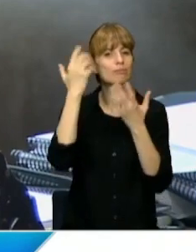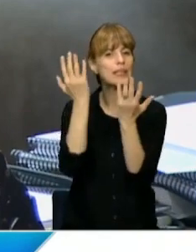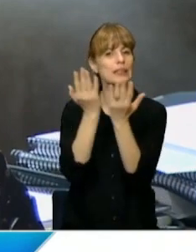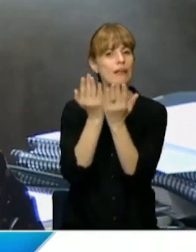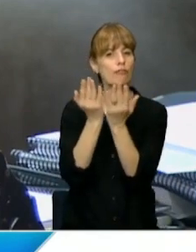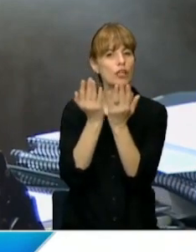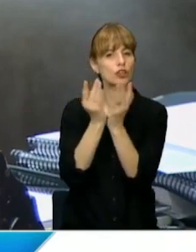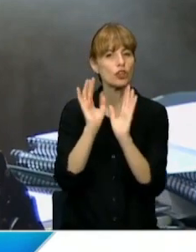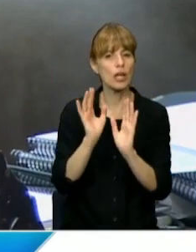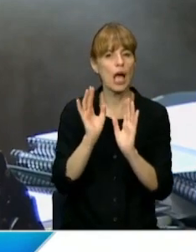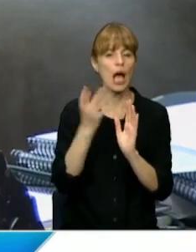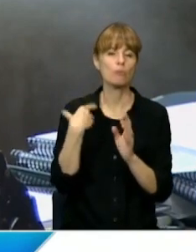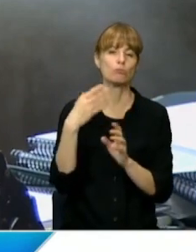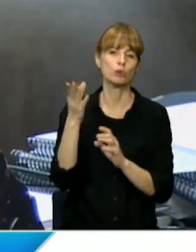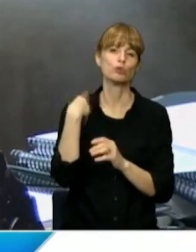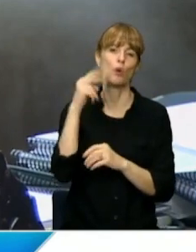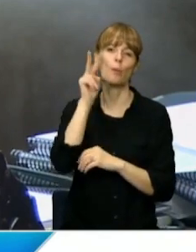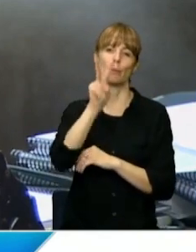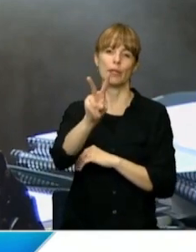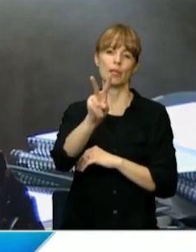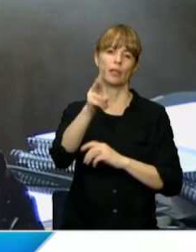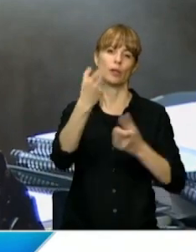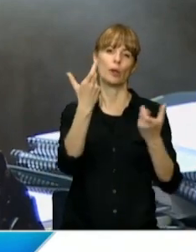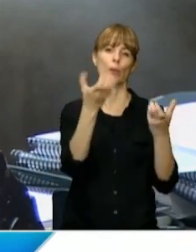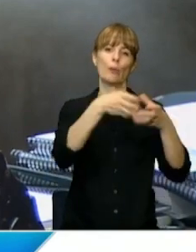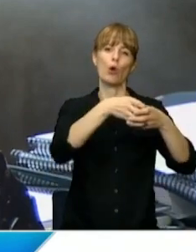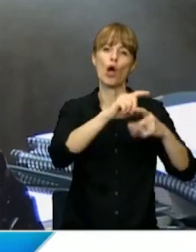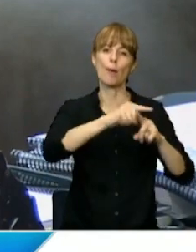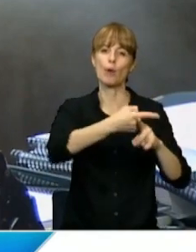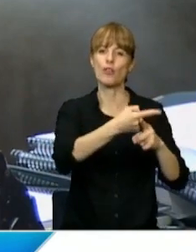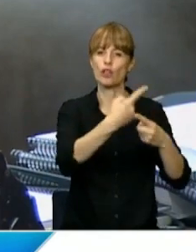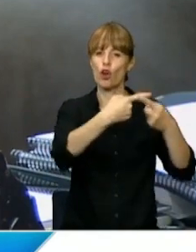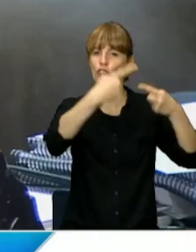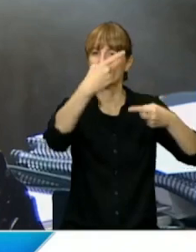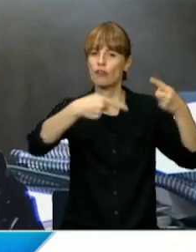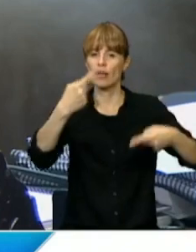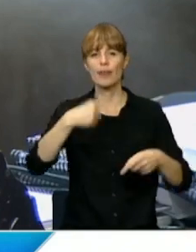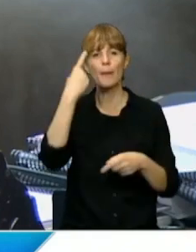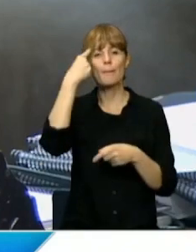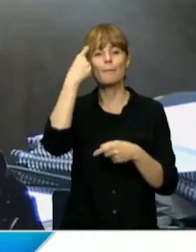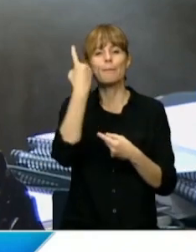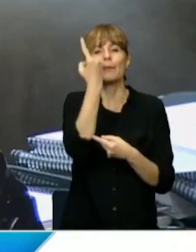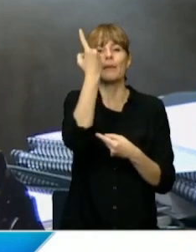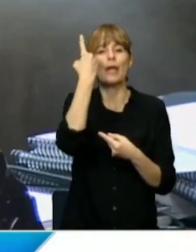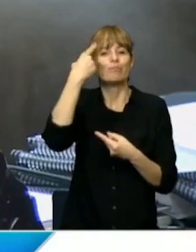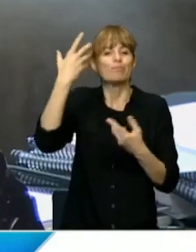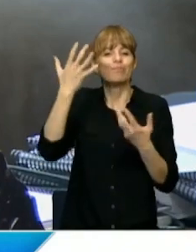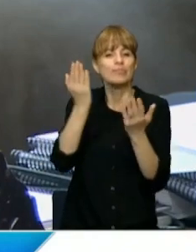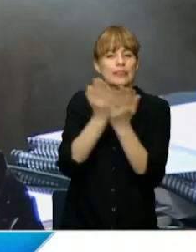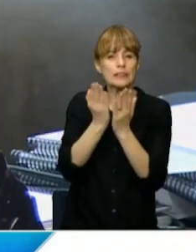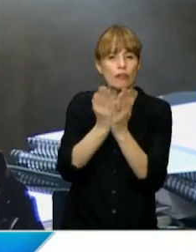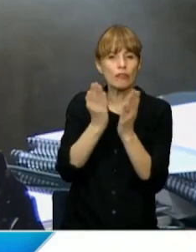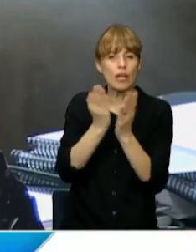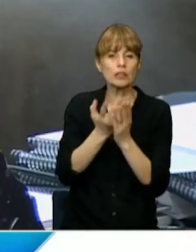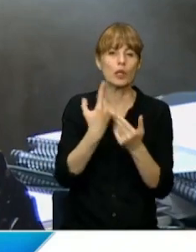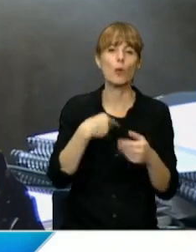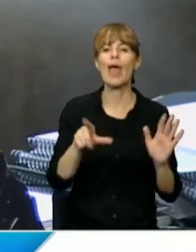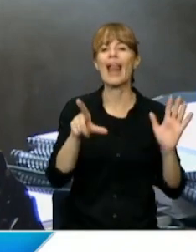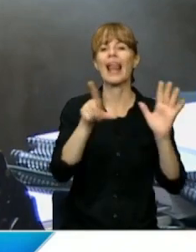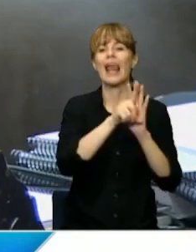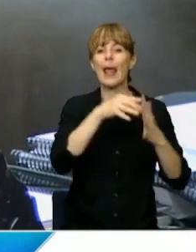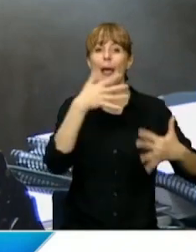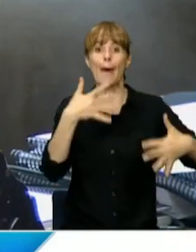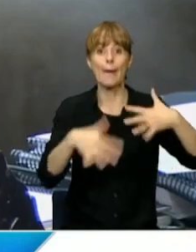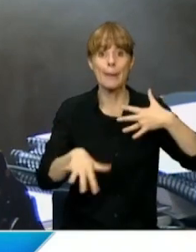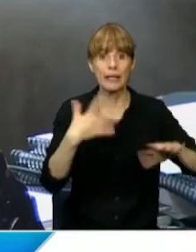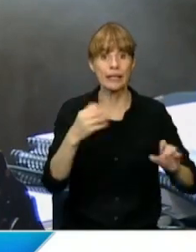he escuchado de todos los bloques y entonces me parece que hay que hacer una reflexión. Primera reflexión, no es que porque tengamos la ley de emergencia